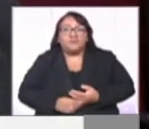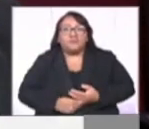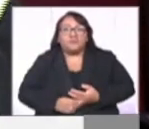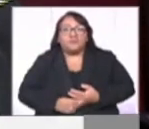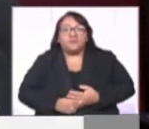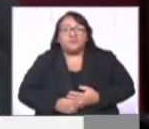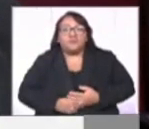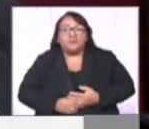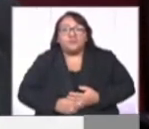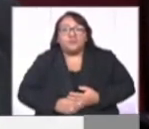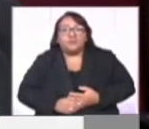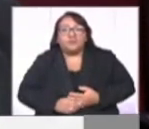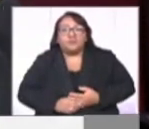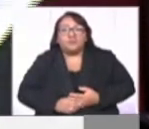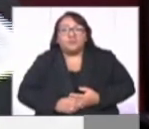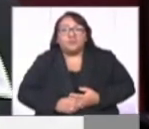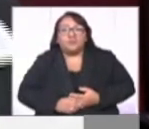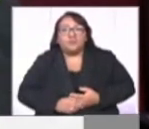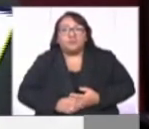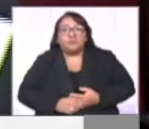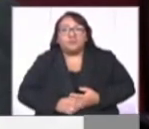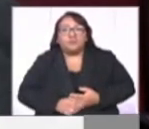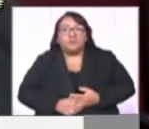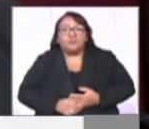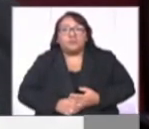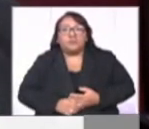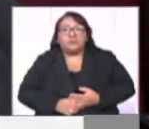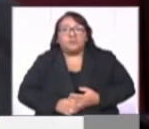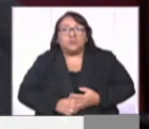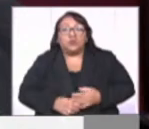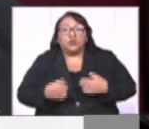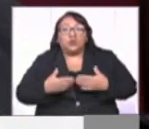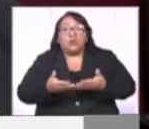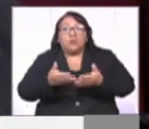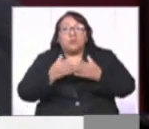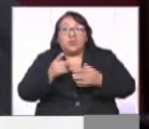Bueno. Entonces, le estoy reclamando